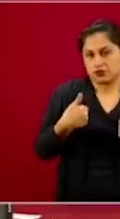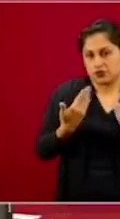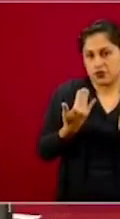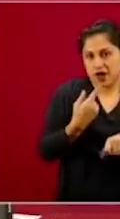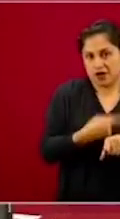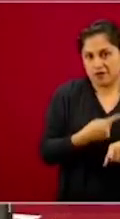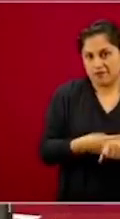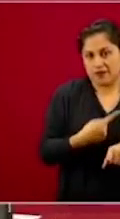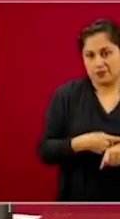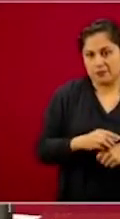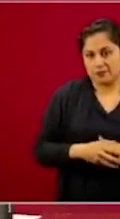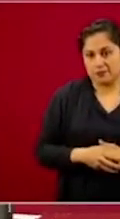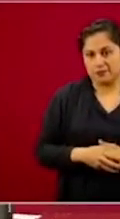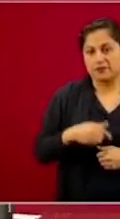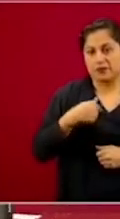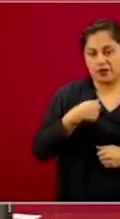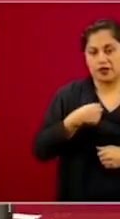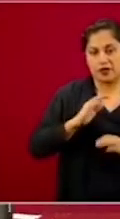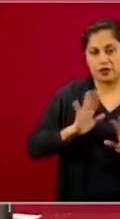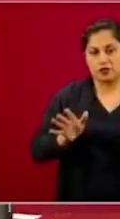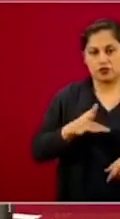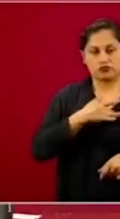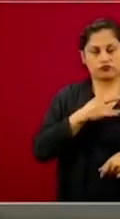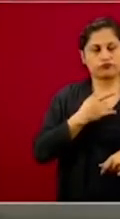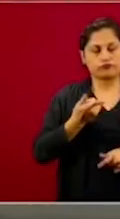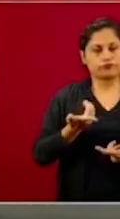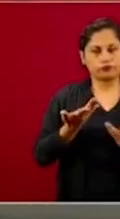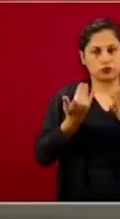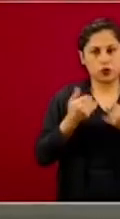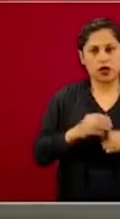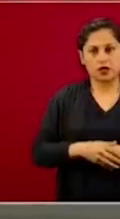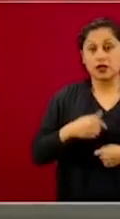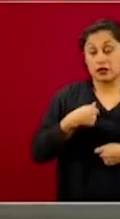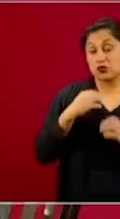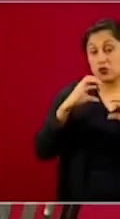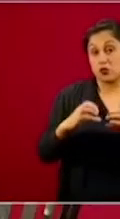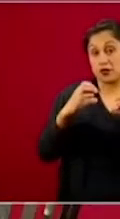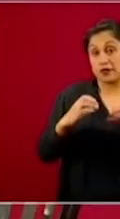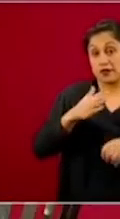estoy asumiendo que no tengo transmisión y cuidaré que nadie en mi familia o en mis cercanos lo toque.